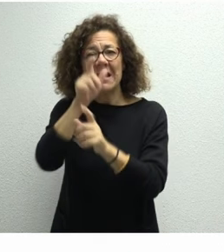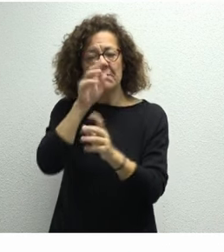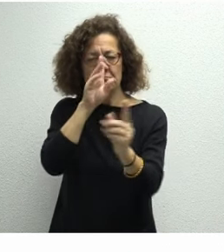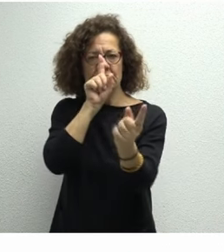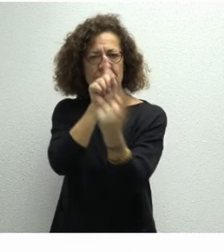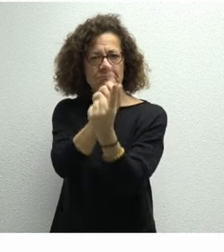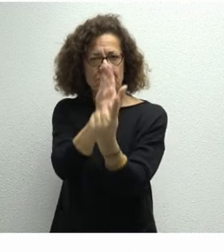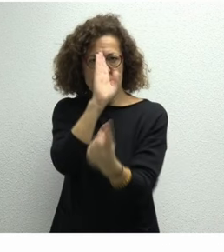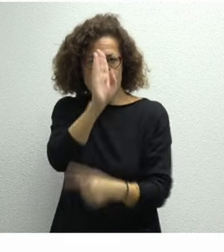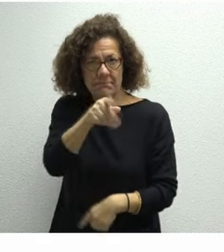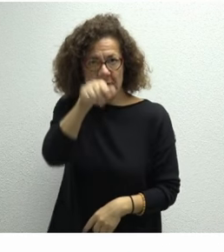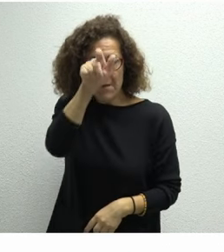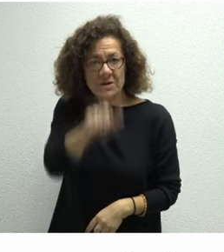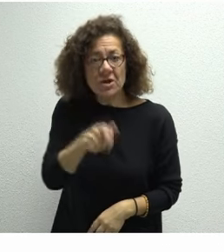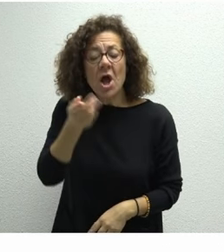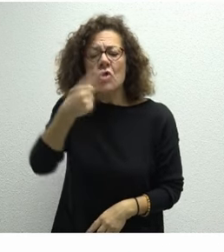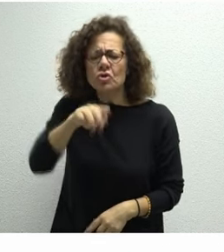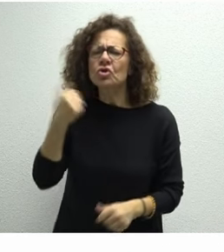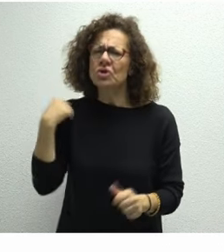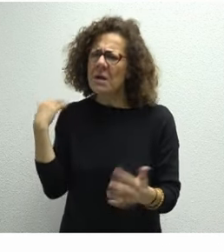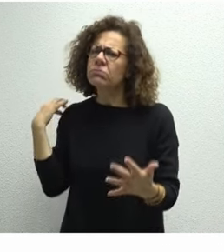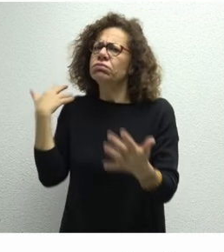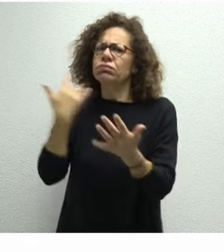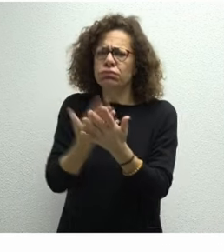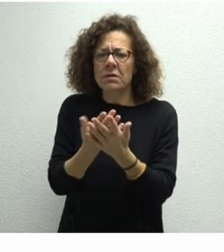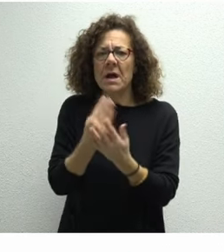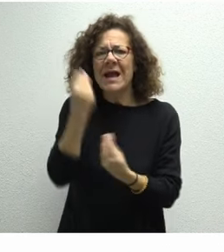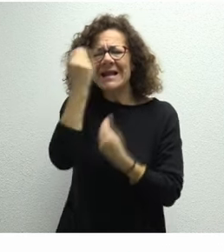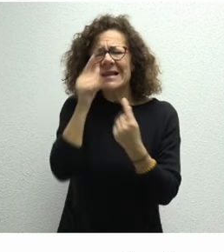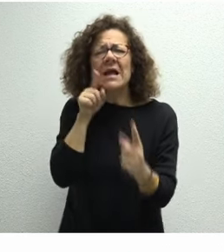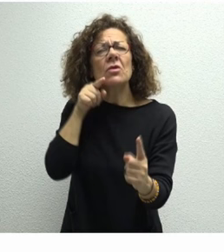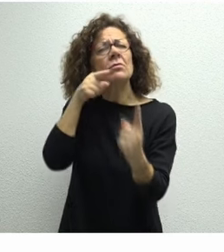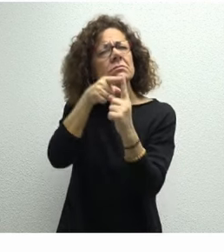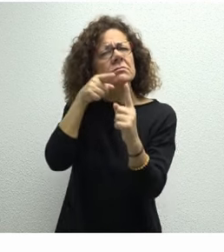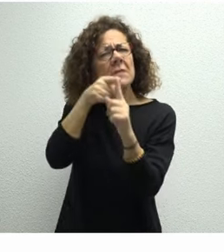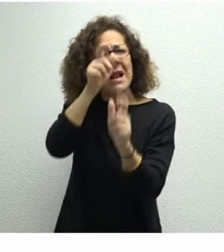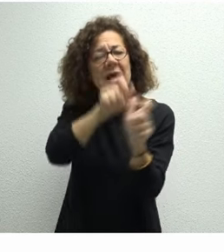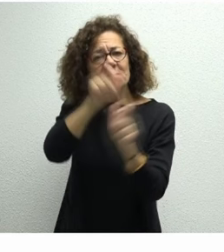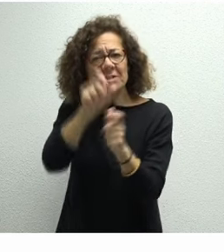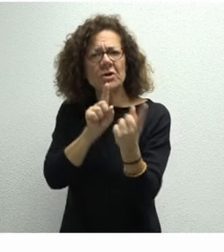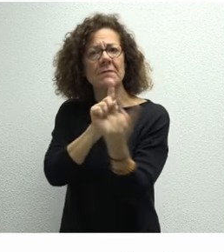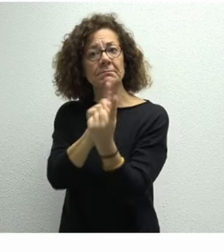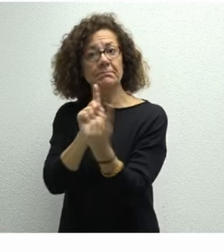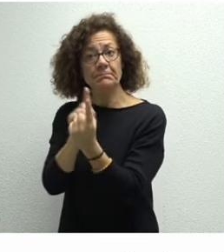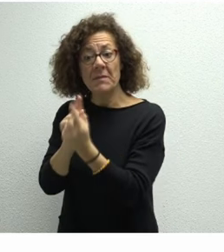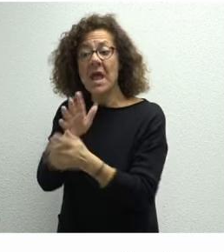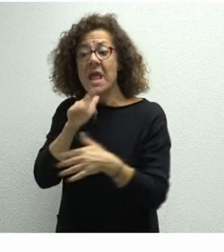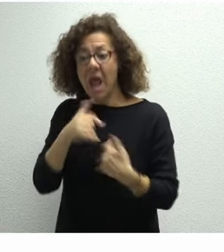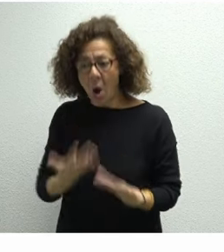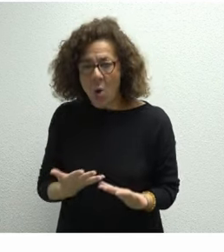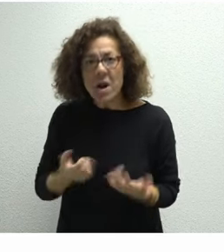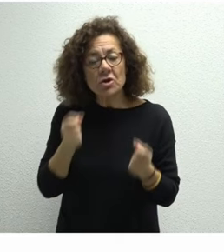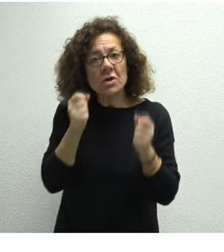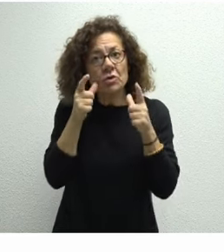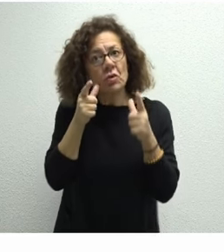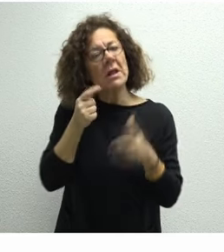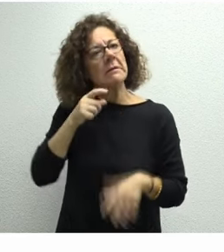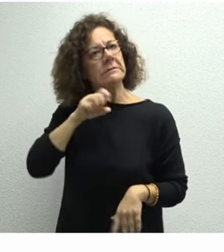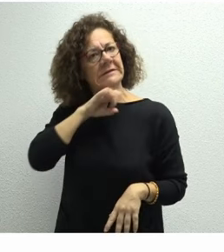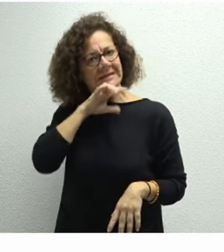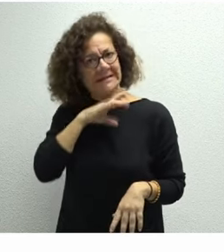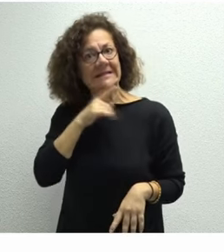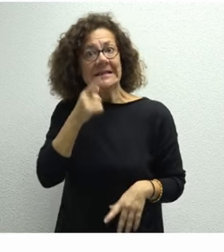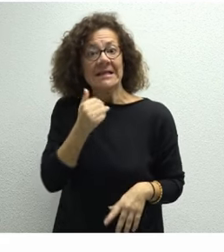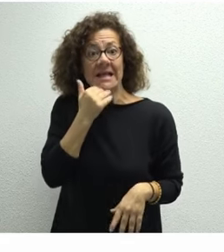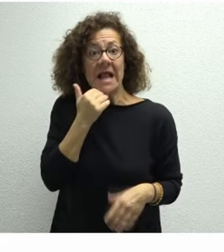años intentando enfocarnos en las personas y en personalizar y ahora vemos con con mucha alegría que que es